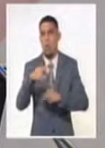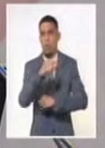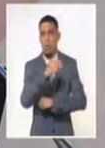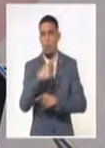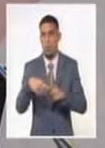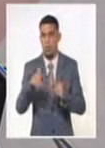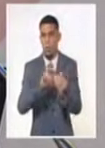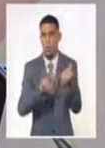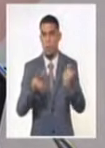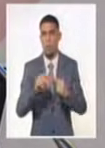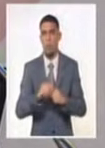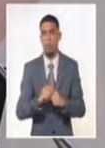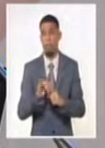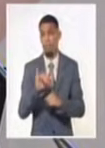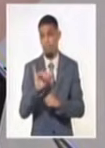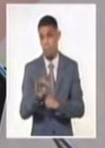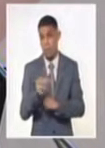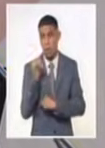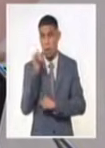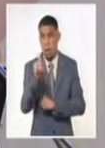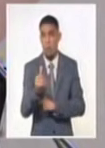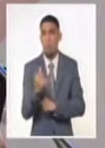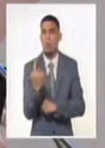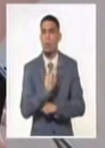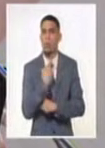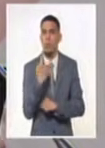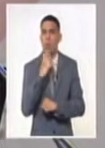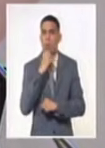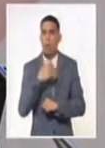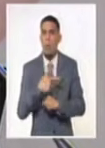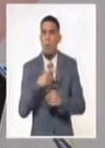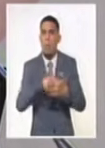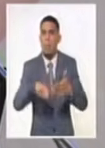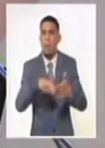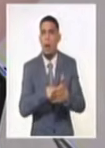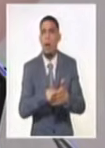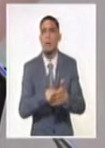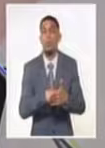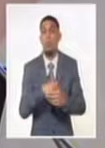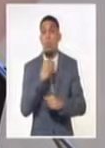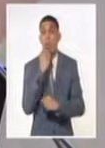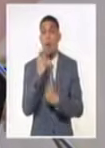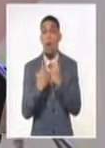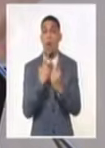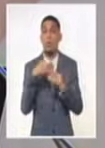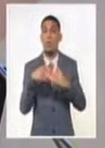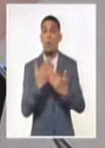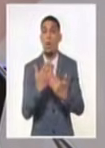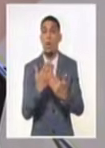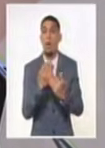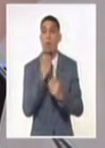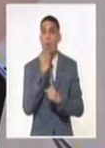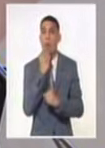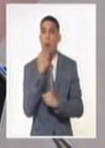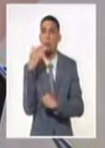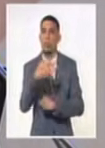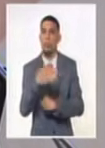esquema de educación semipresencial y de educación a distancia en